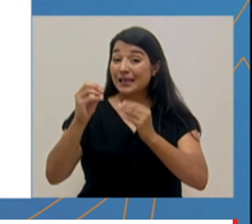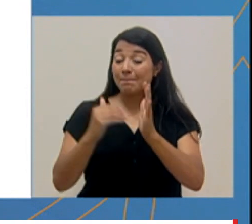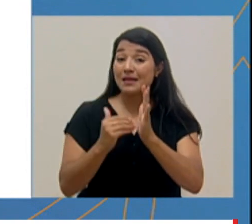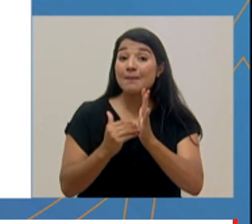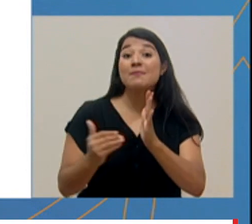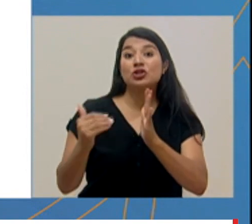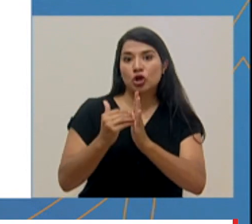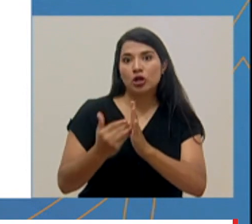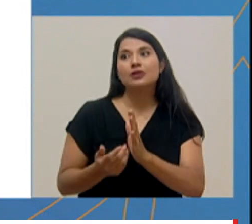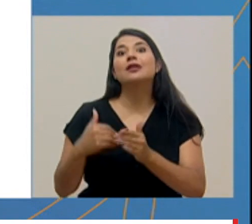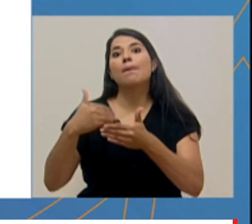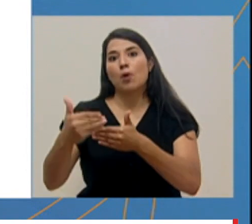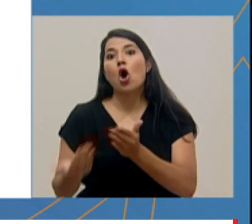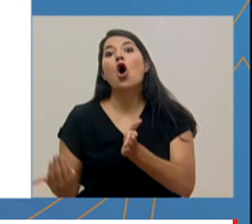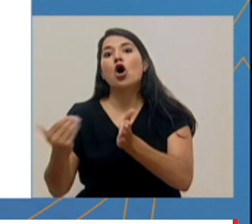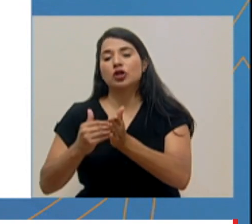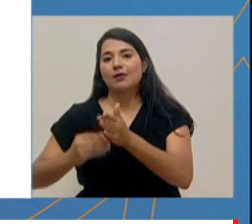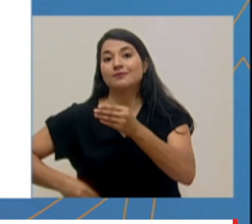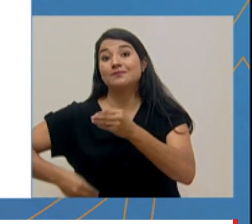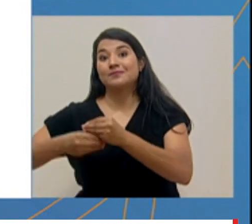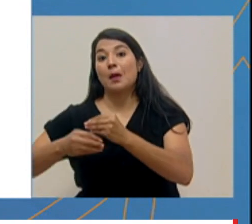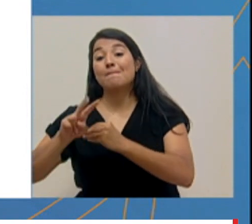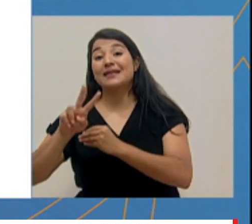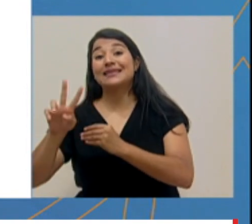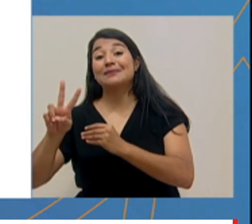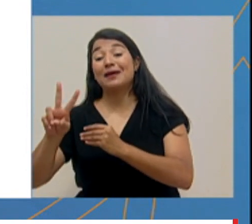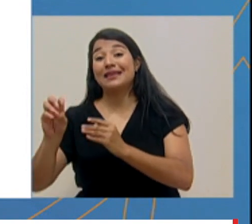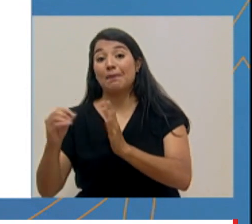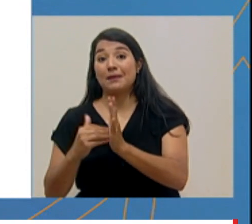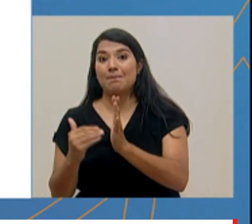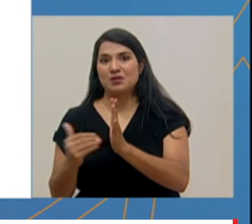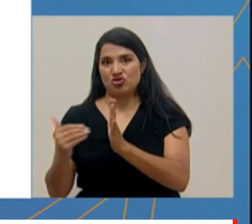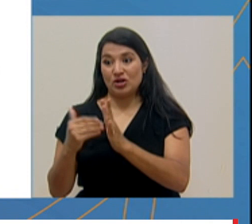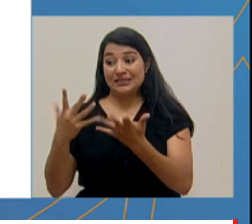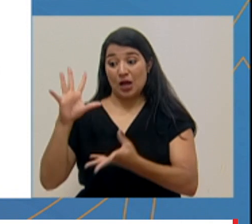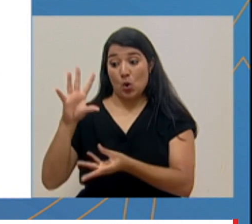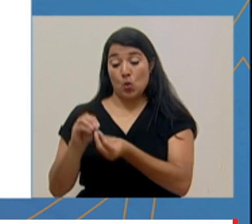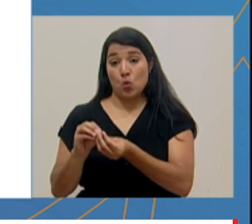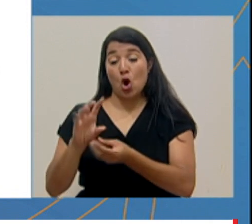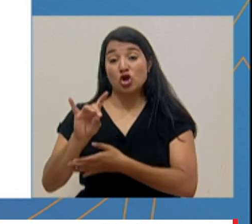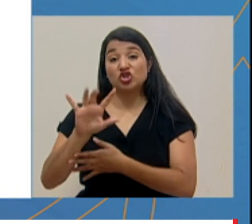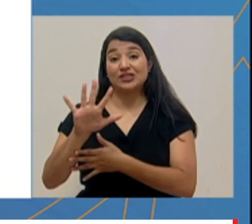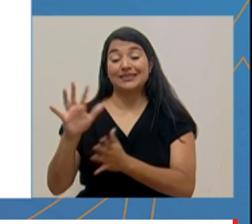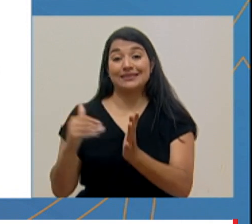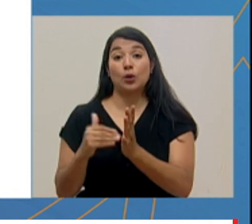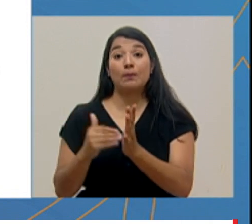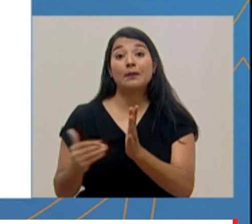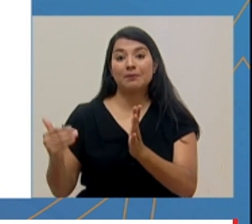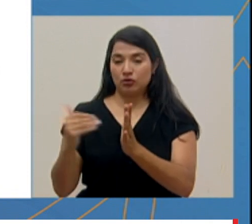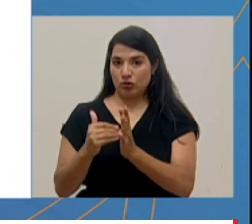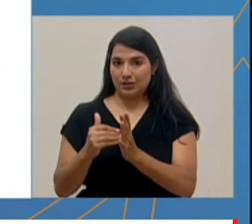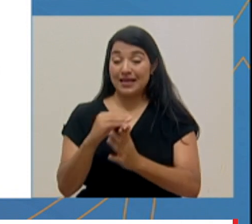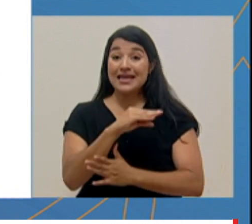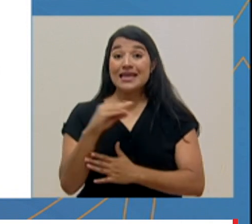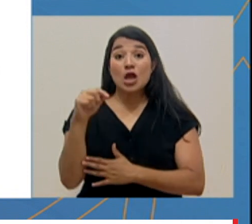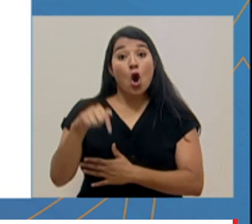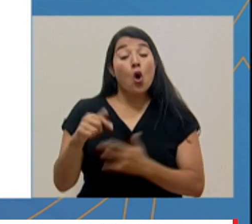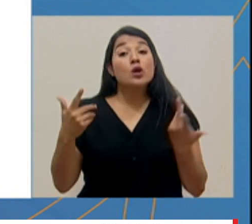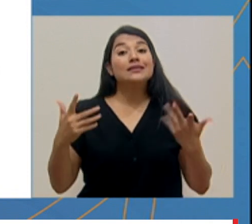colones en cada refuerzo para llegar a 85.000 millones de colones. Y al día de hoy se tiene